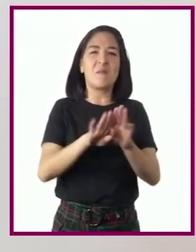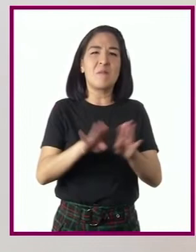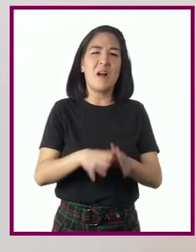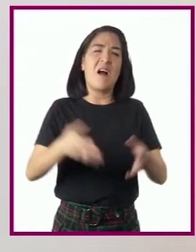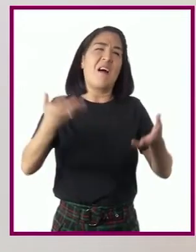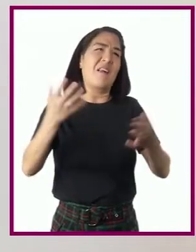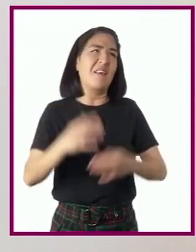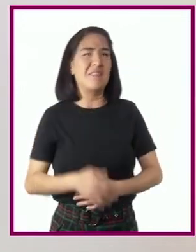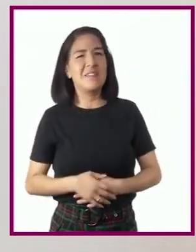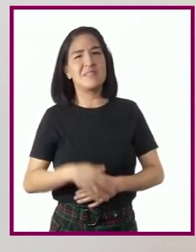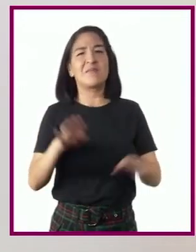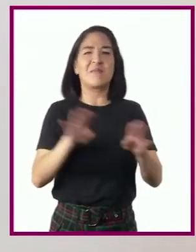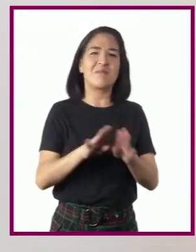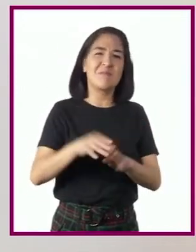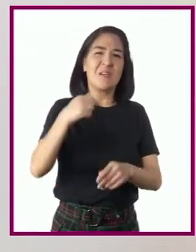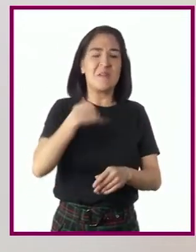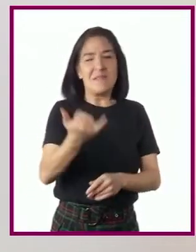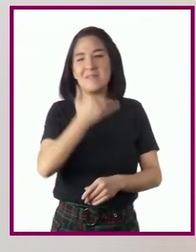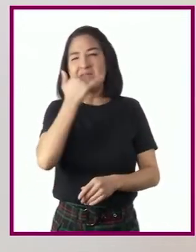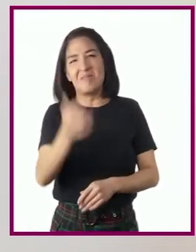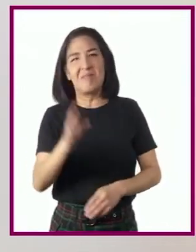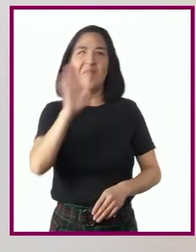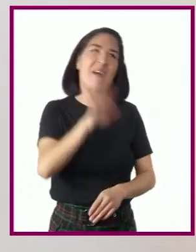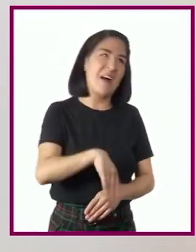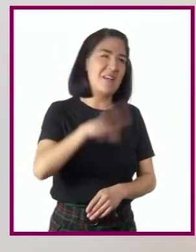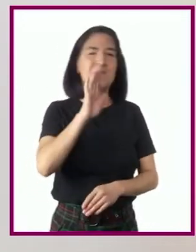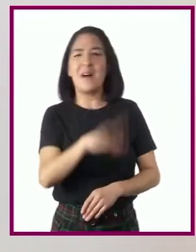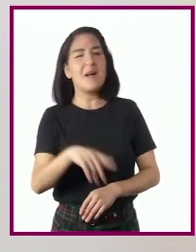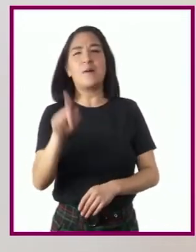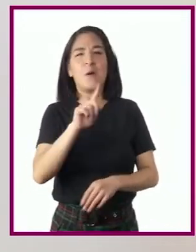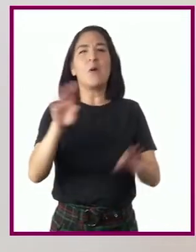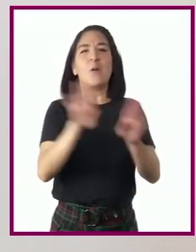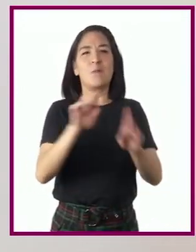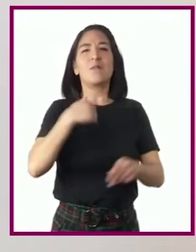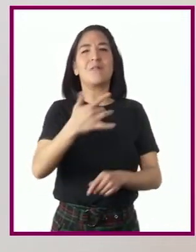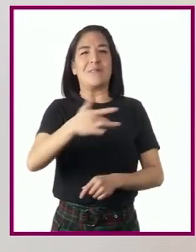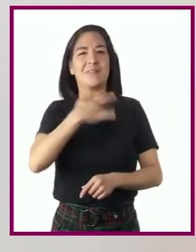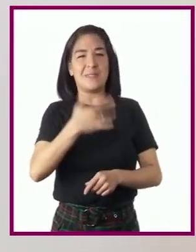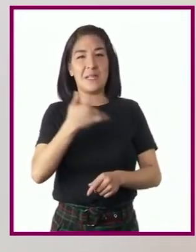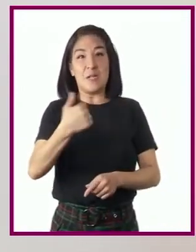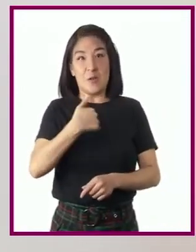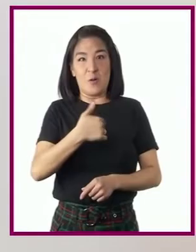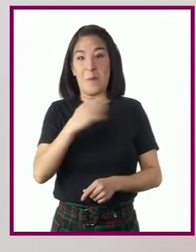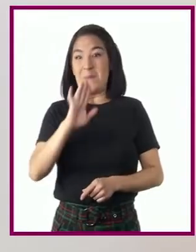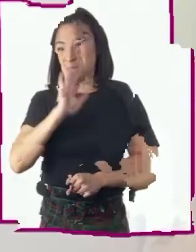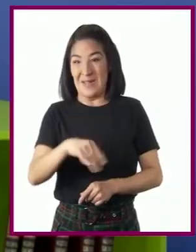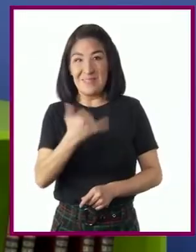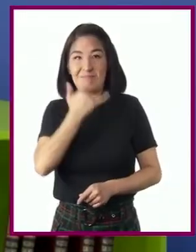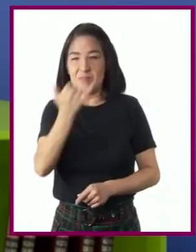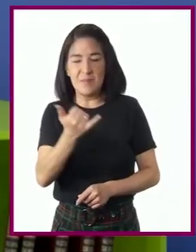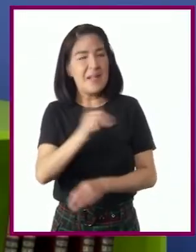cuando cometemos algún error. Mejor nos enfocamos en identificarlo y no volver a cometerlo.